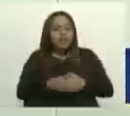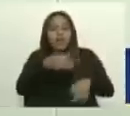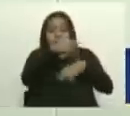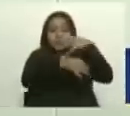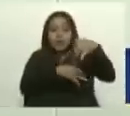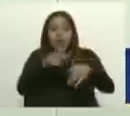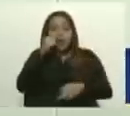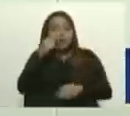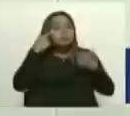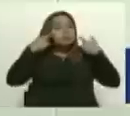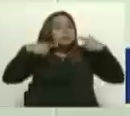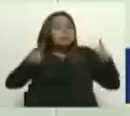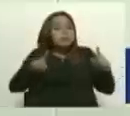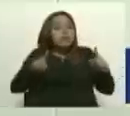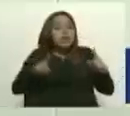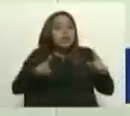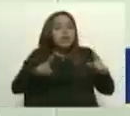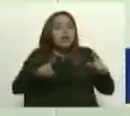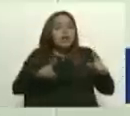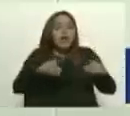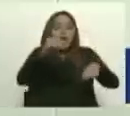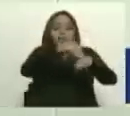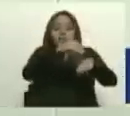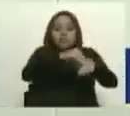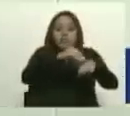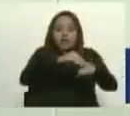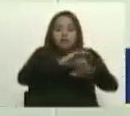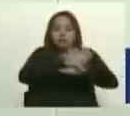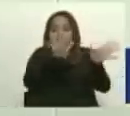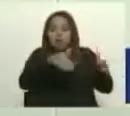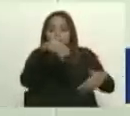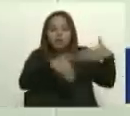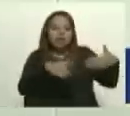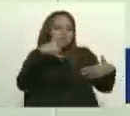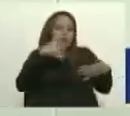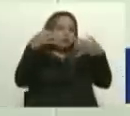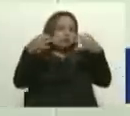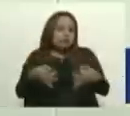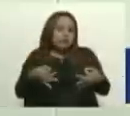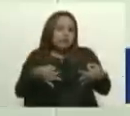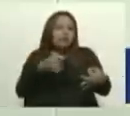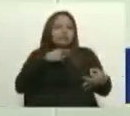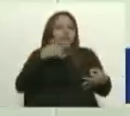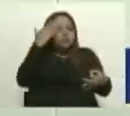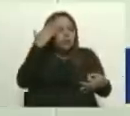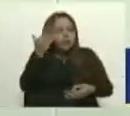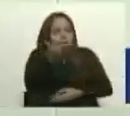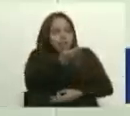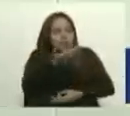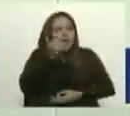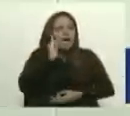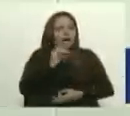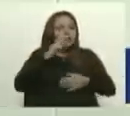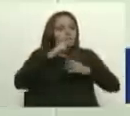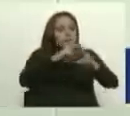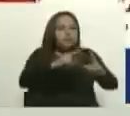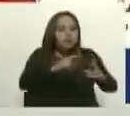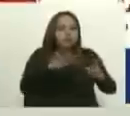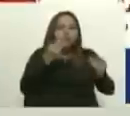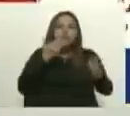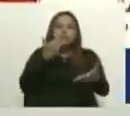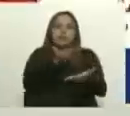que quizás los resultados anunciados no eran los correctos. Me gustaría saber qué opinión le da usted al respecto. Muchas